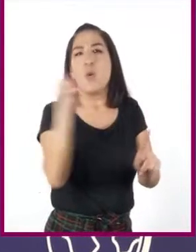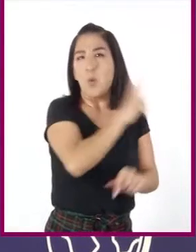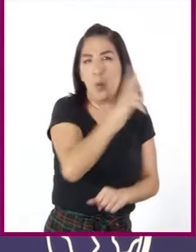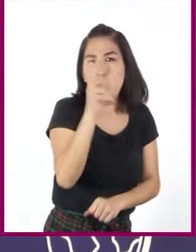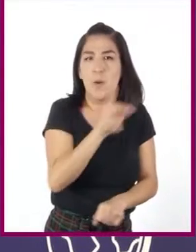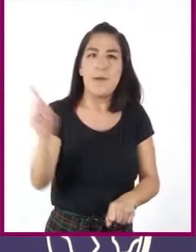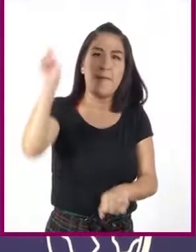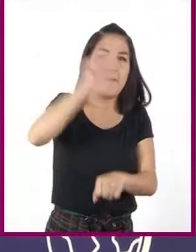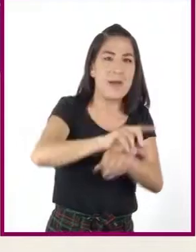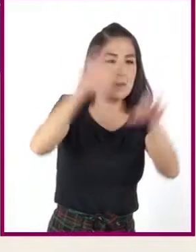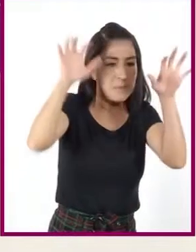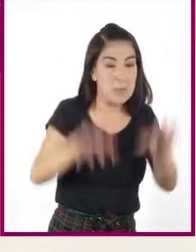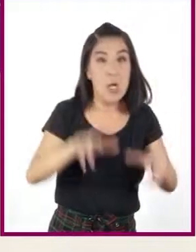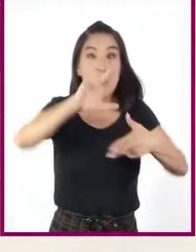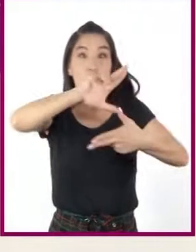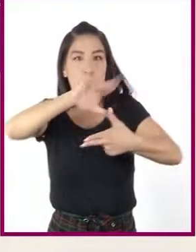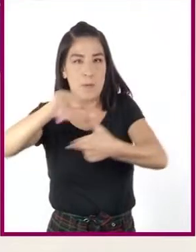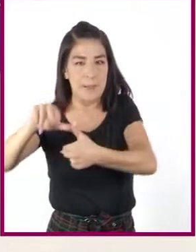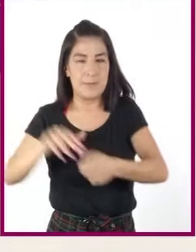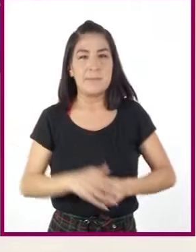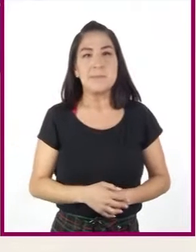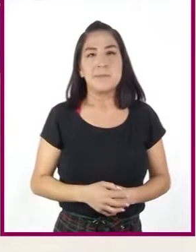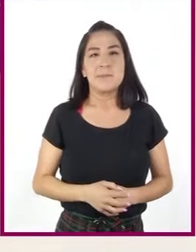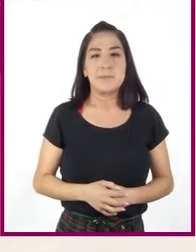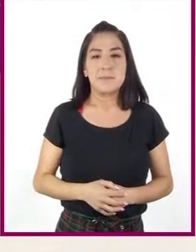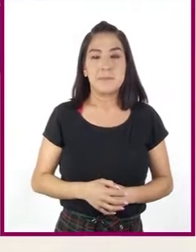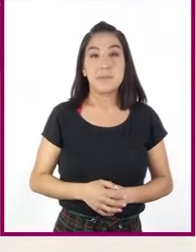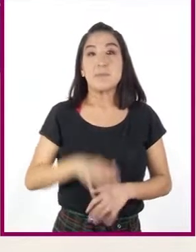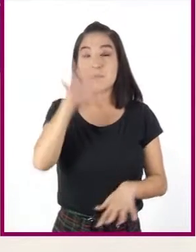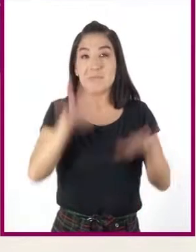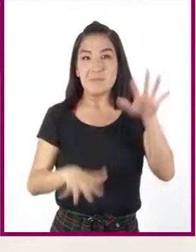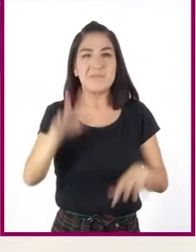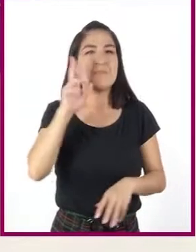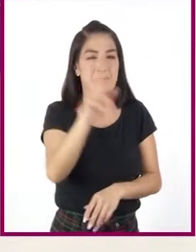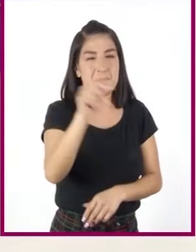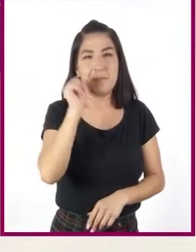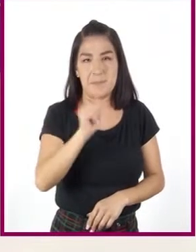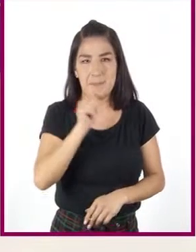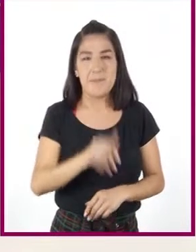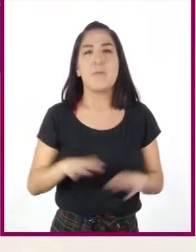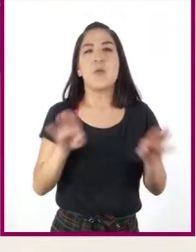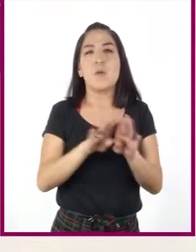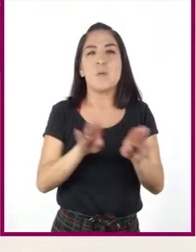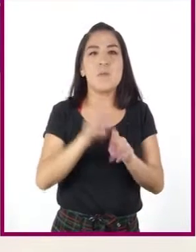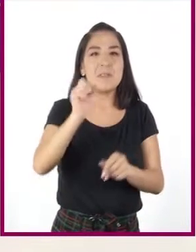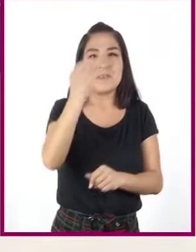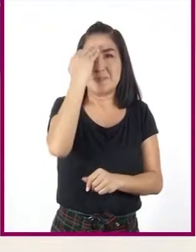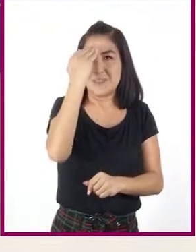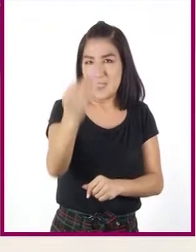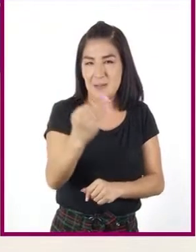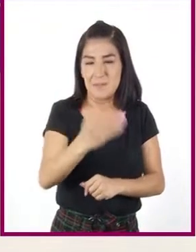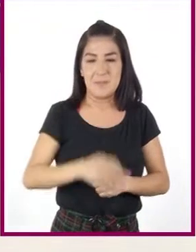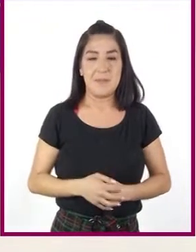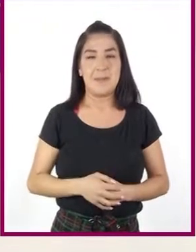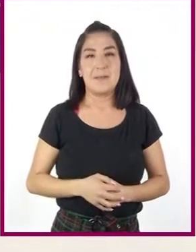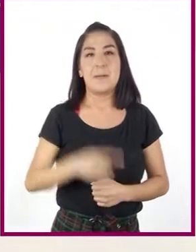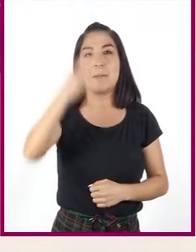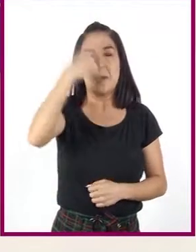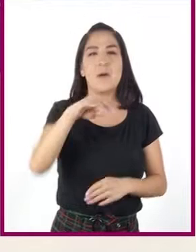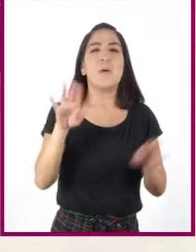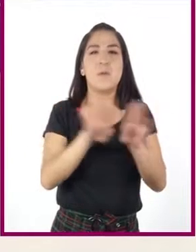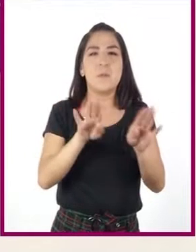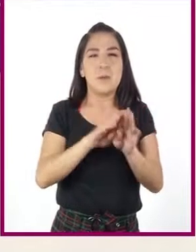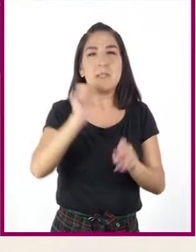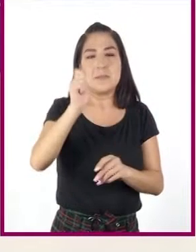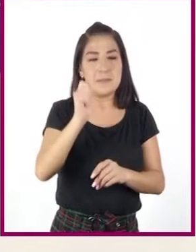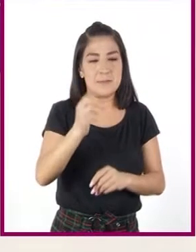la presencia de un huracán. Regularmente, recurrimos a un pronóstico del tiempo para analizar elementos del